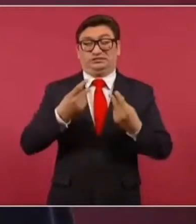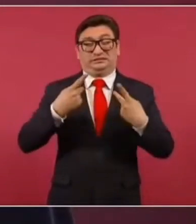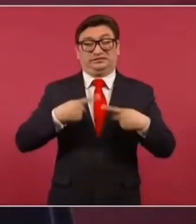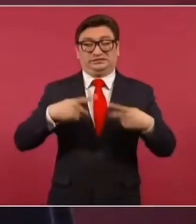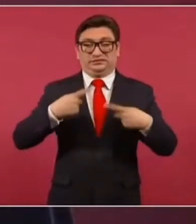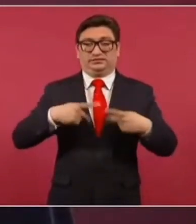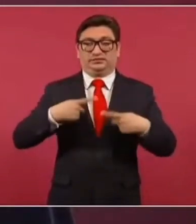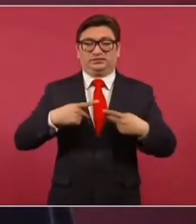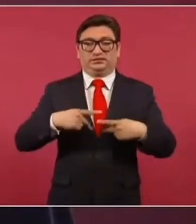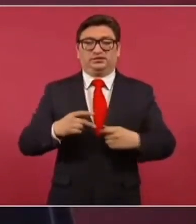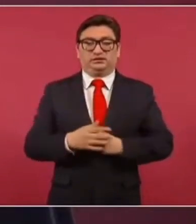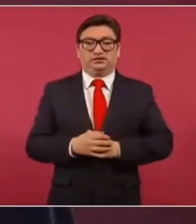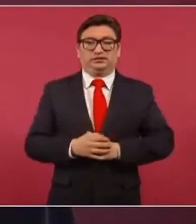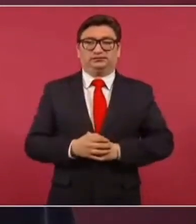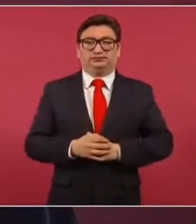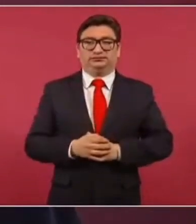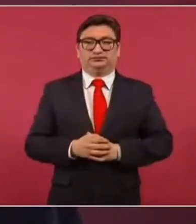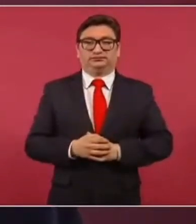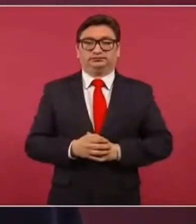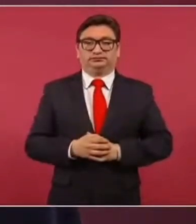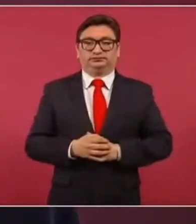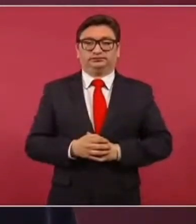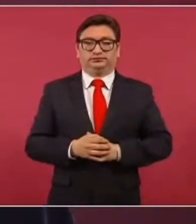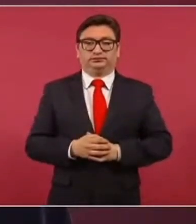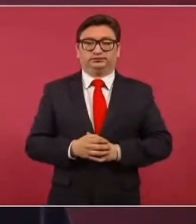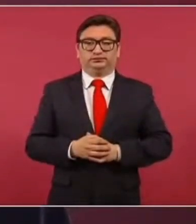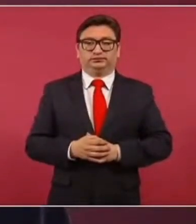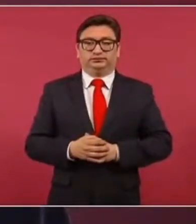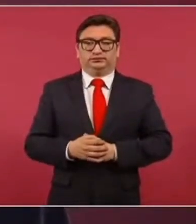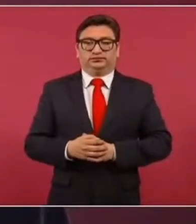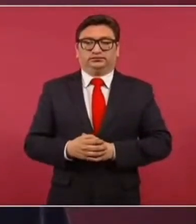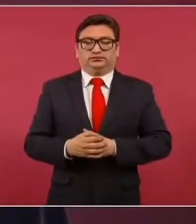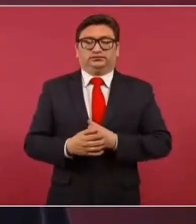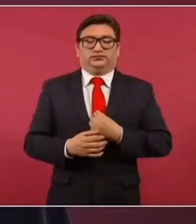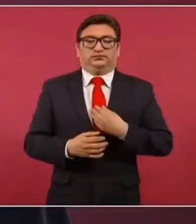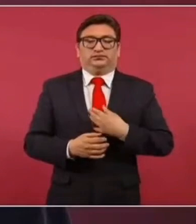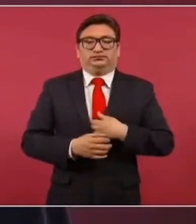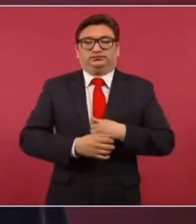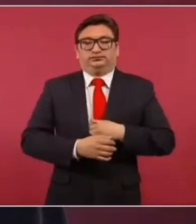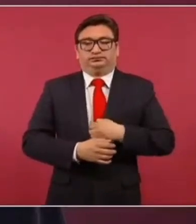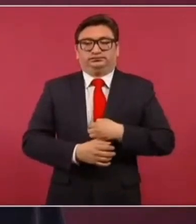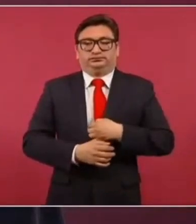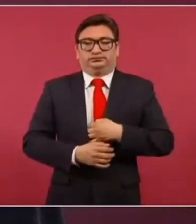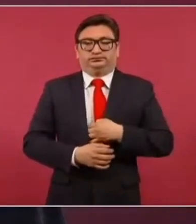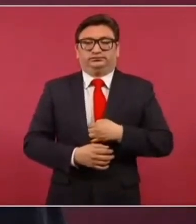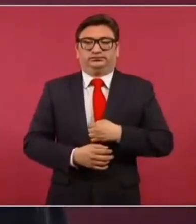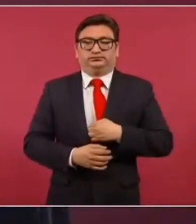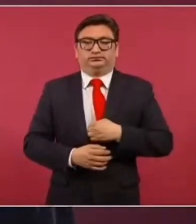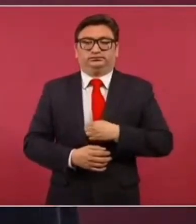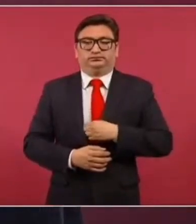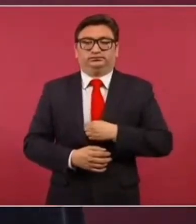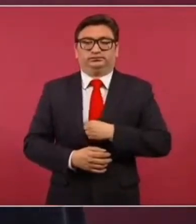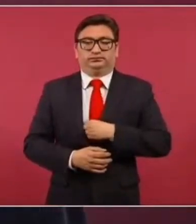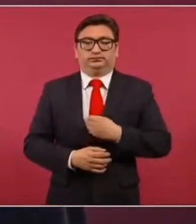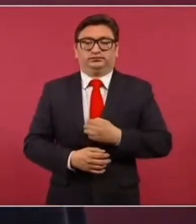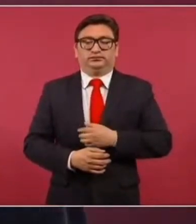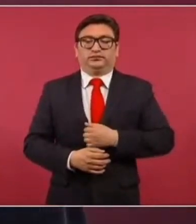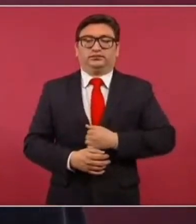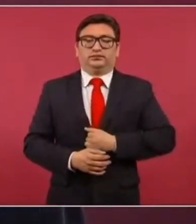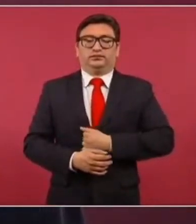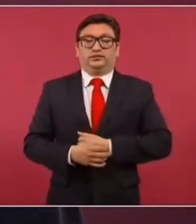gente y lo confieso, me ha dolido